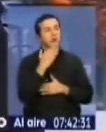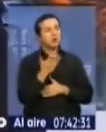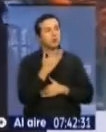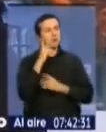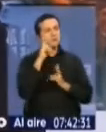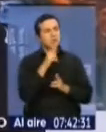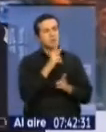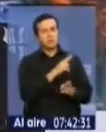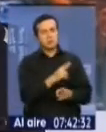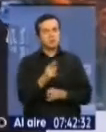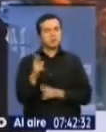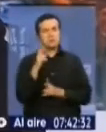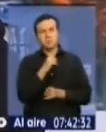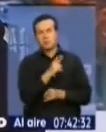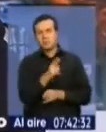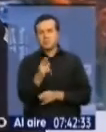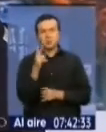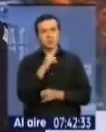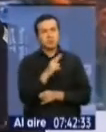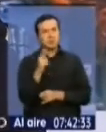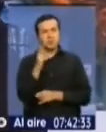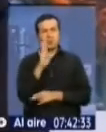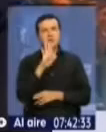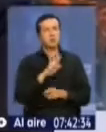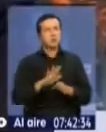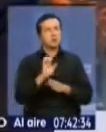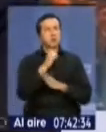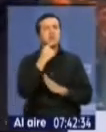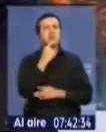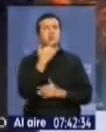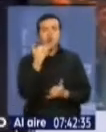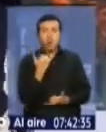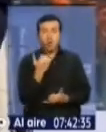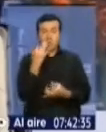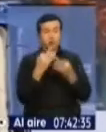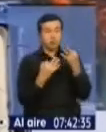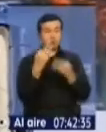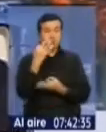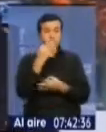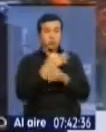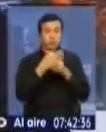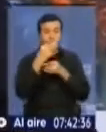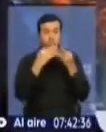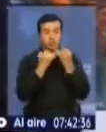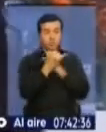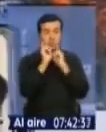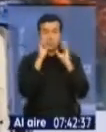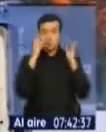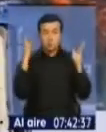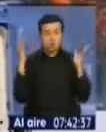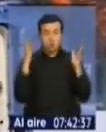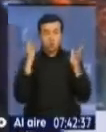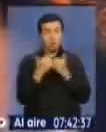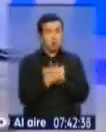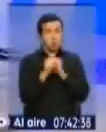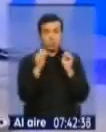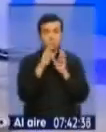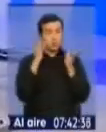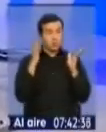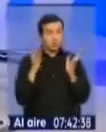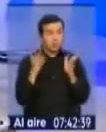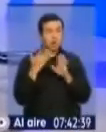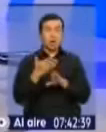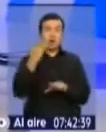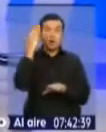tema recurrente en la vida del Ecuador cuando decimos hoy la función judicial no es independiente, hoy la función judicial no es autónoma, y antes